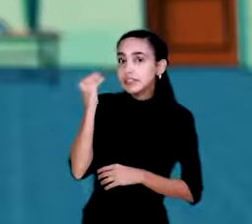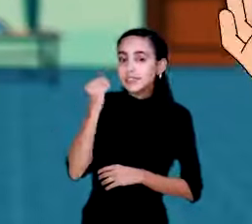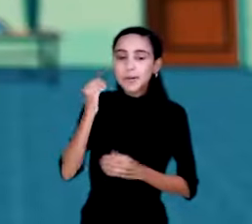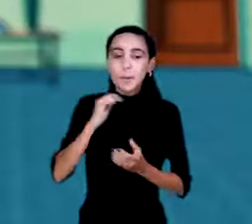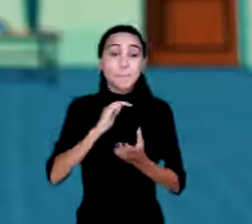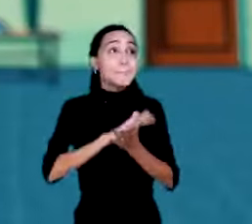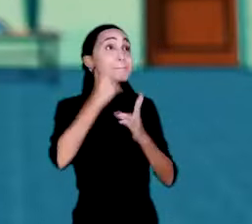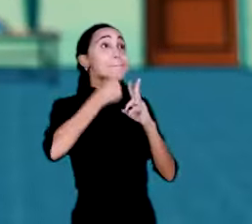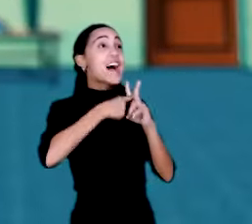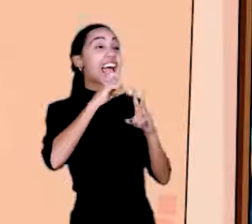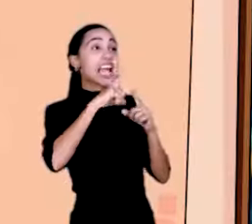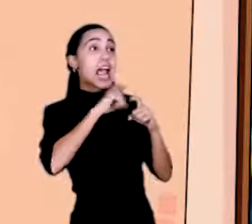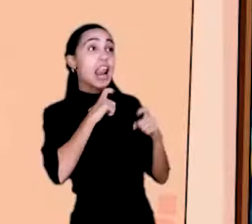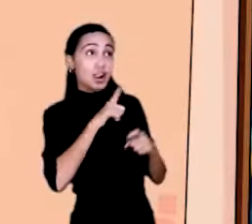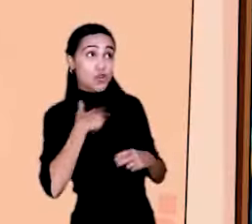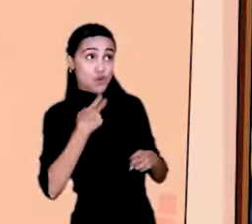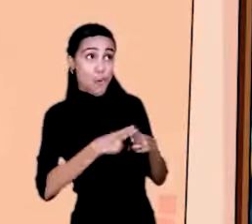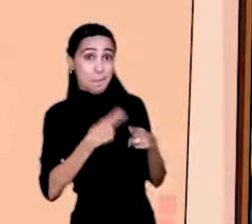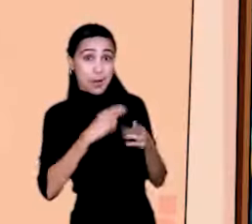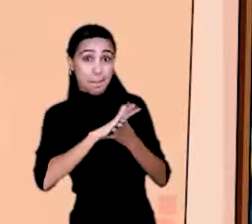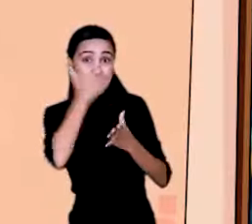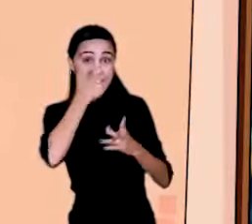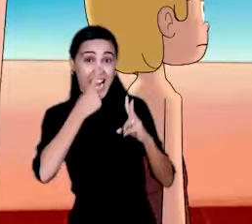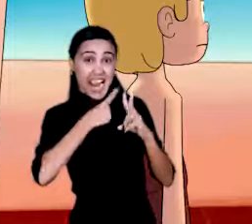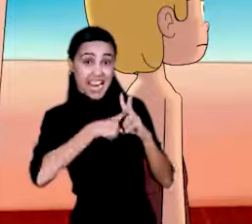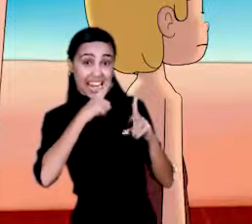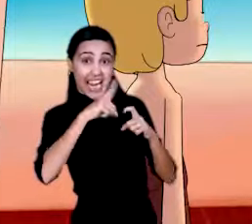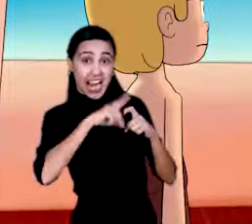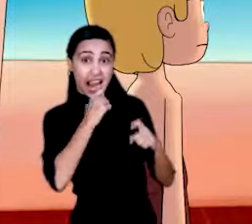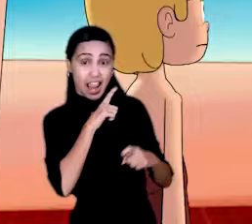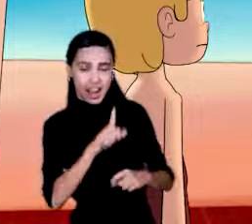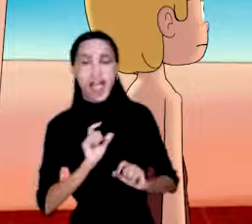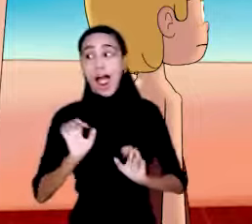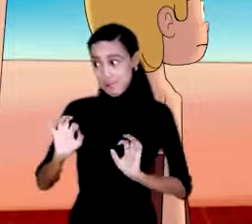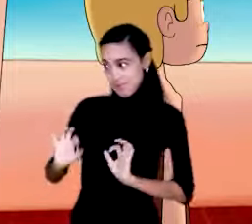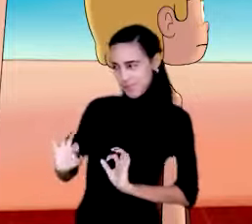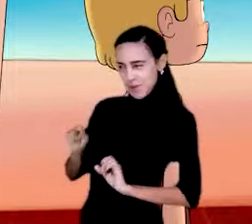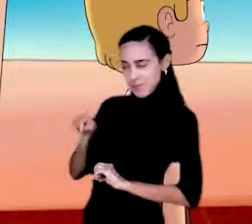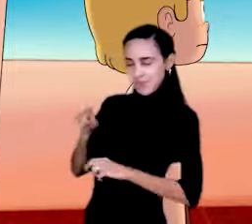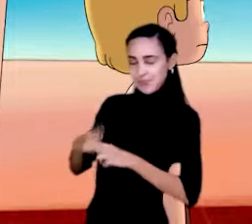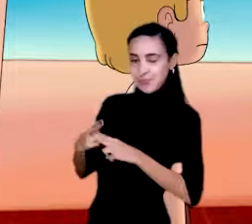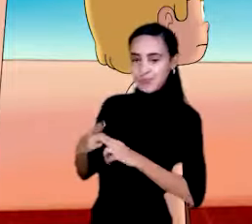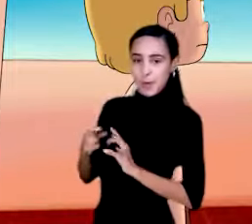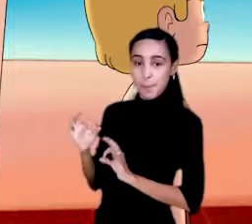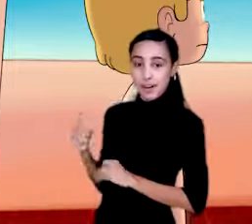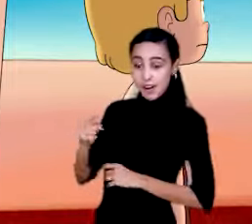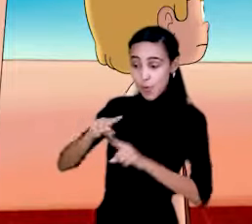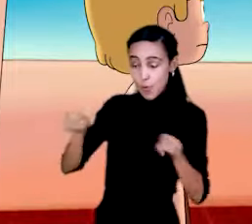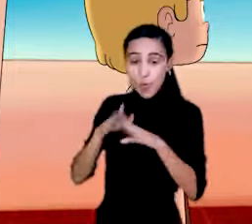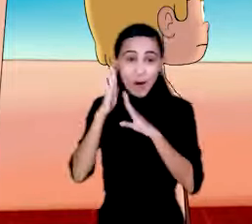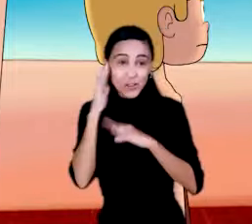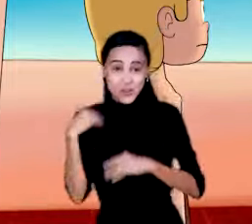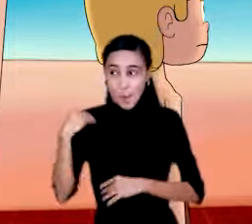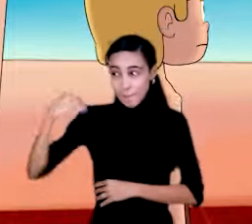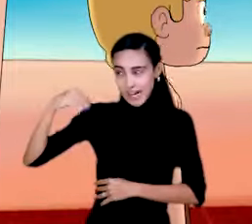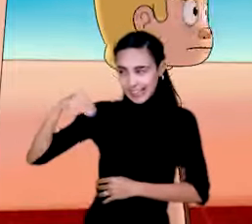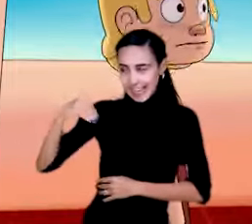Michael. Me llamo Michael. Ajá. Michael, vayan al cuarto. Les voy a preparar una merienda...